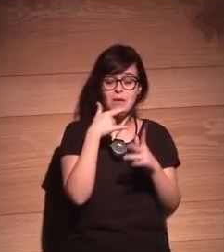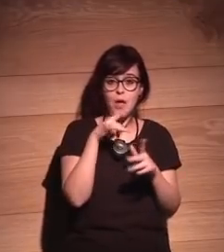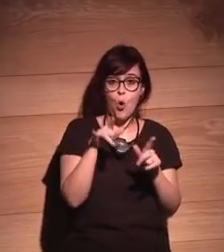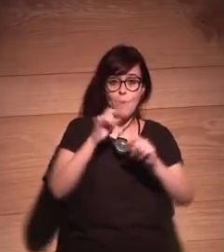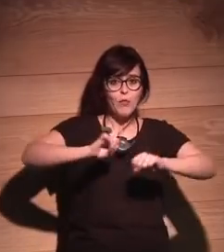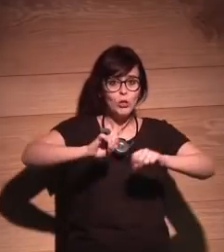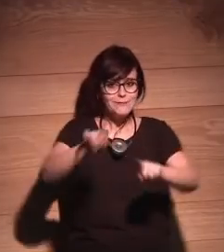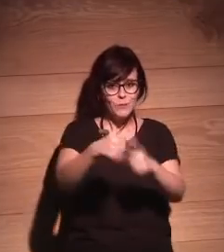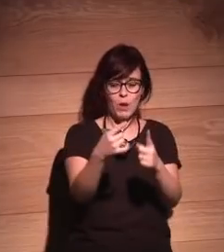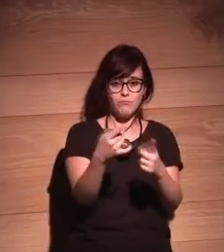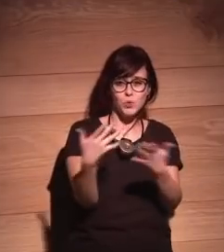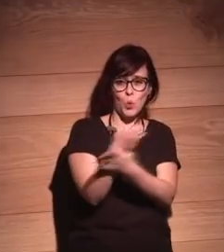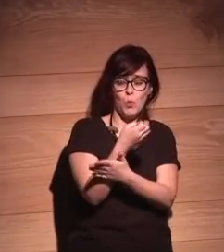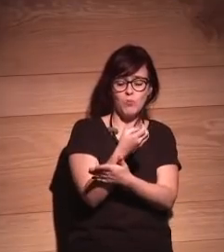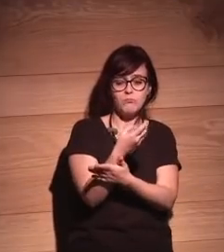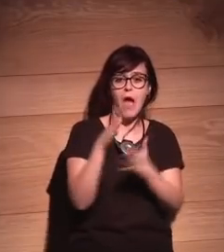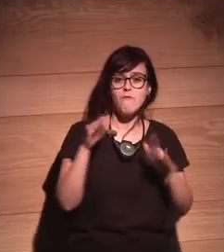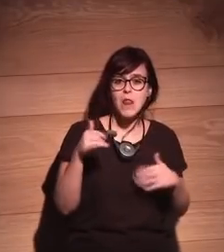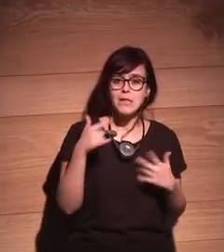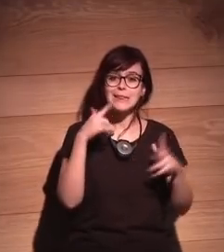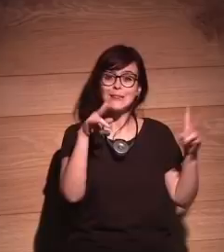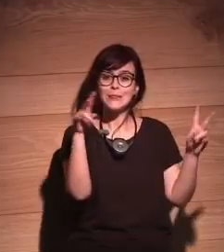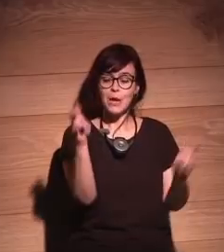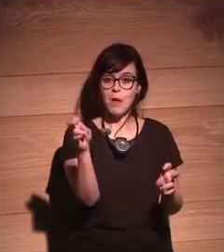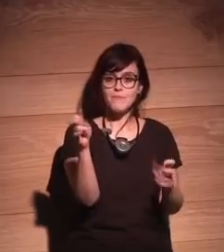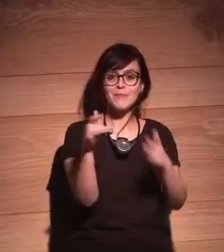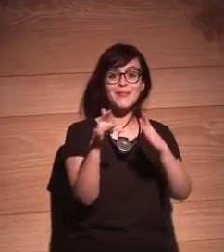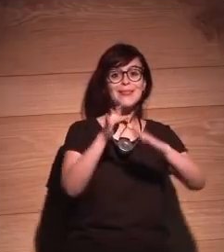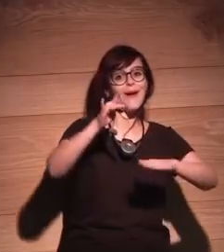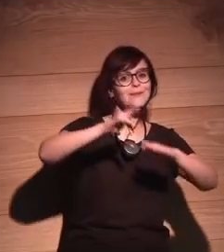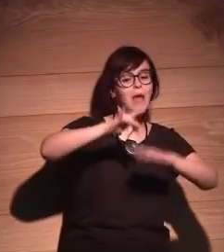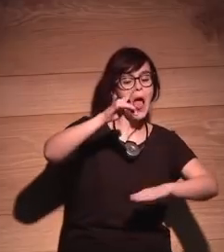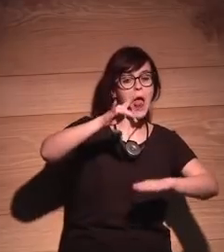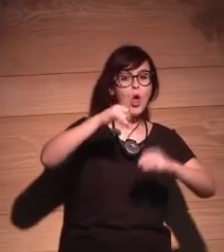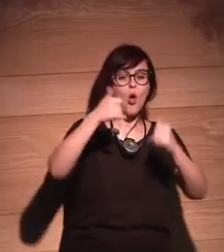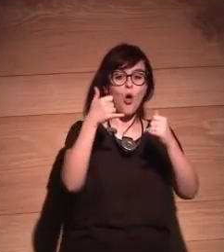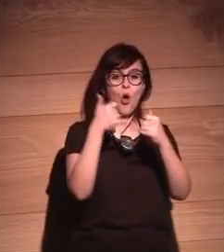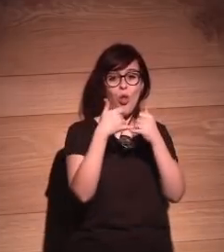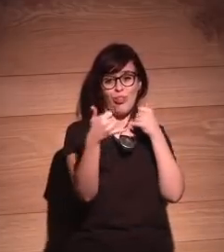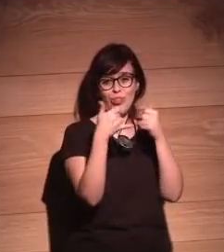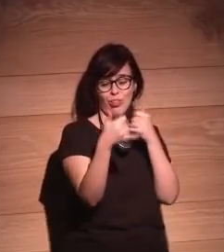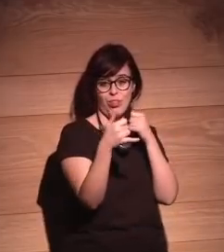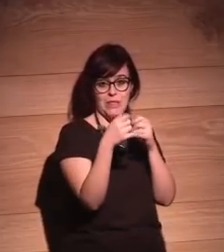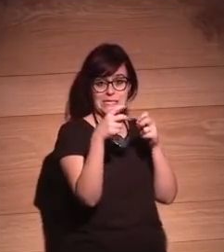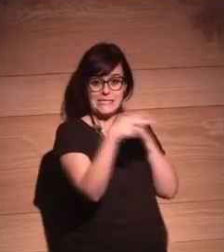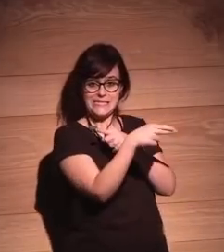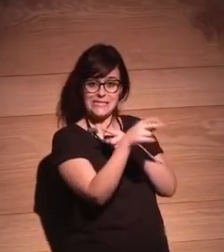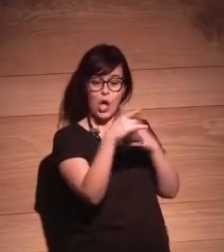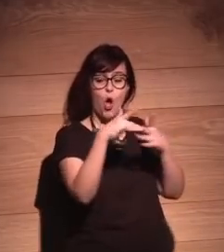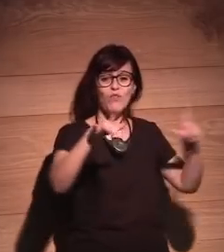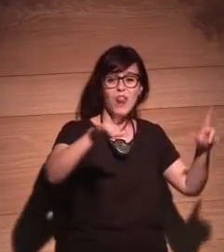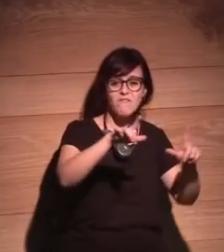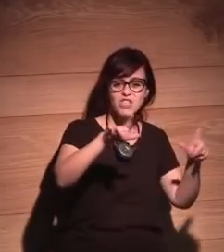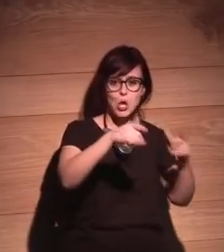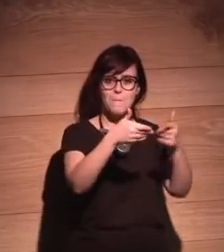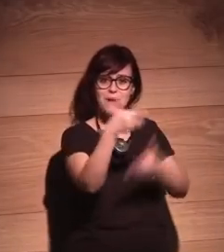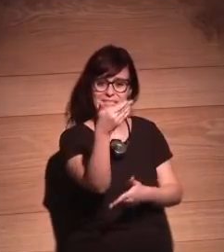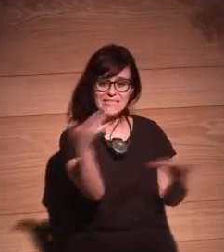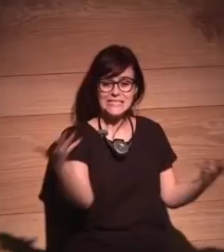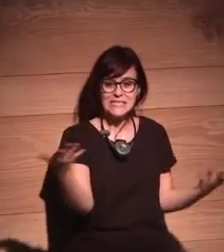seniors. No sé, que hay temáticas que en digital, en offline, en televisión, en